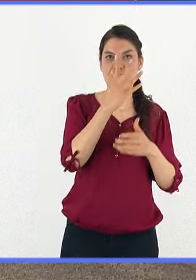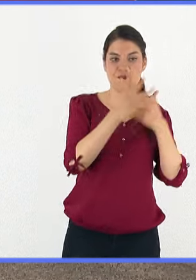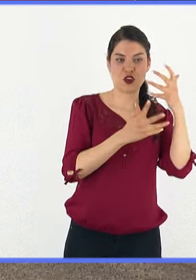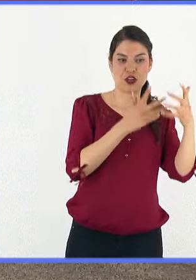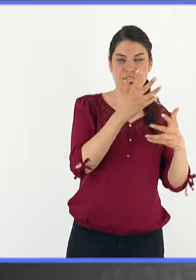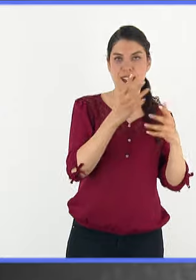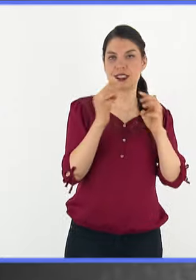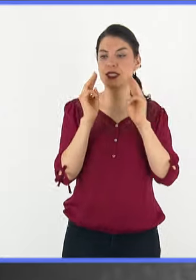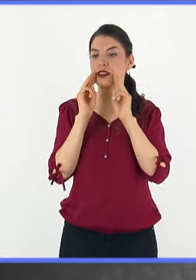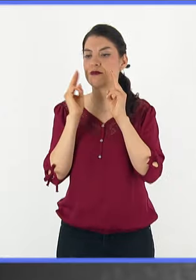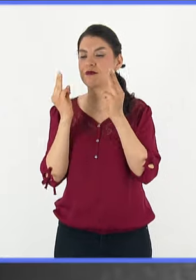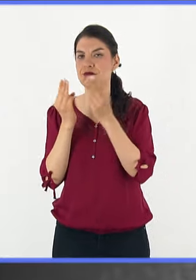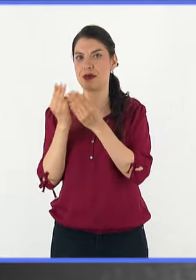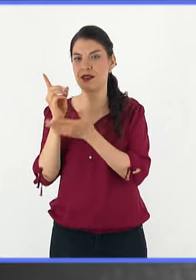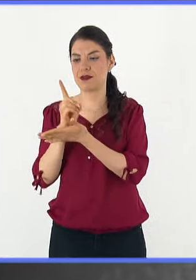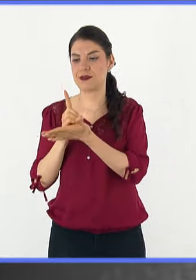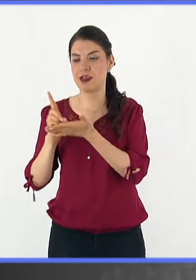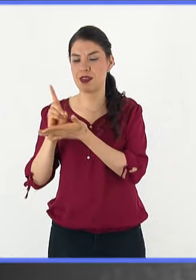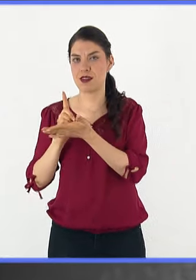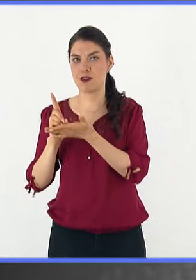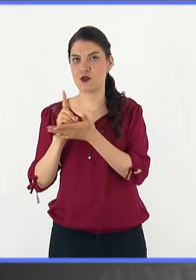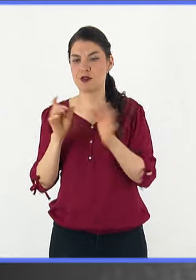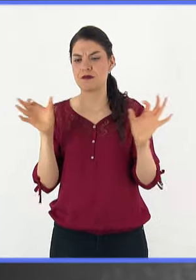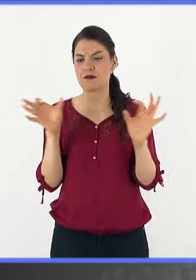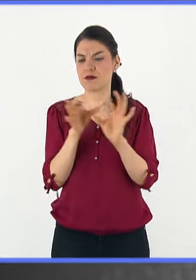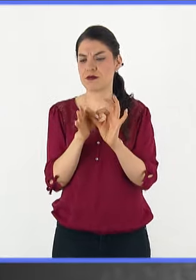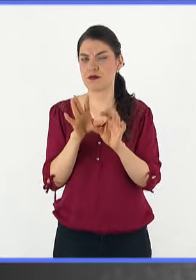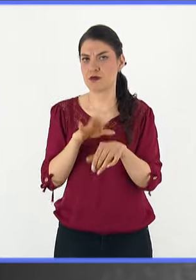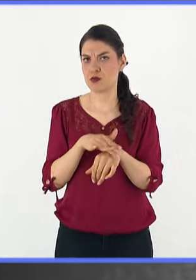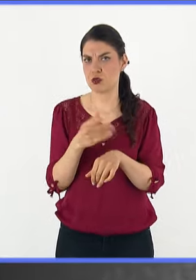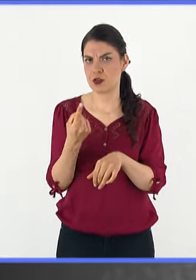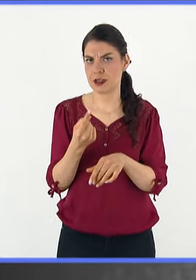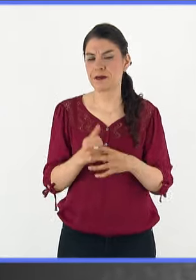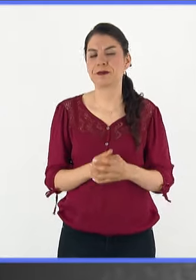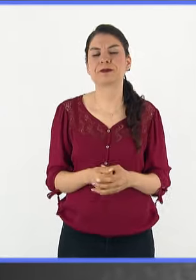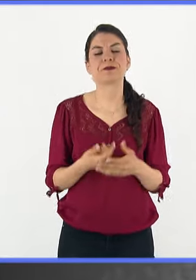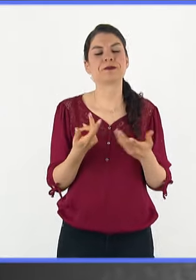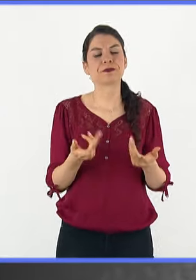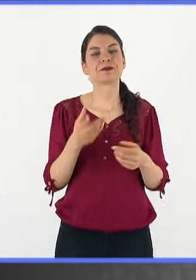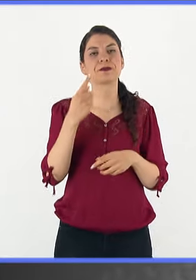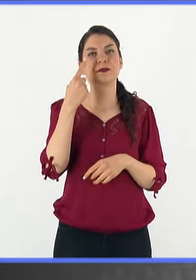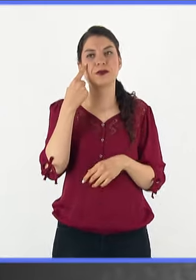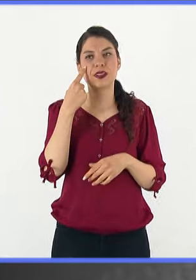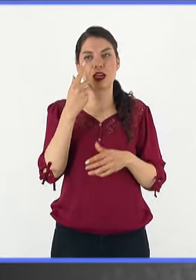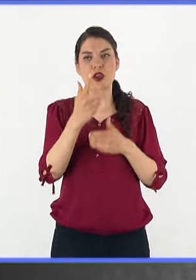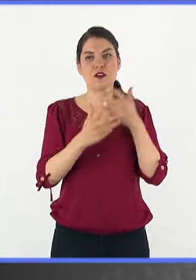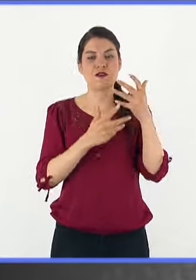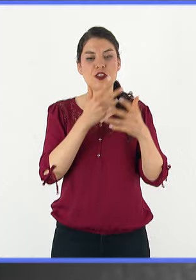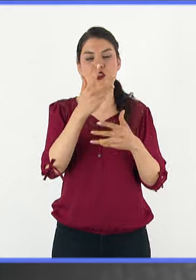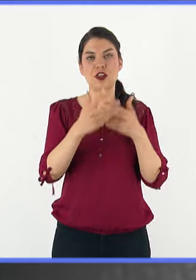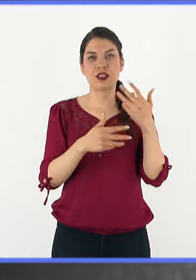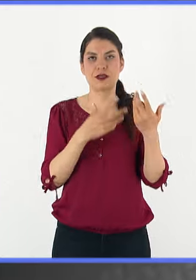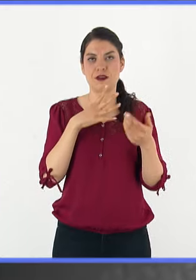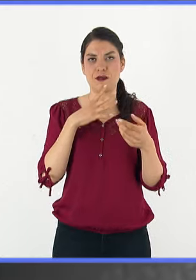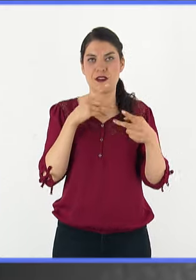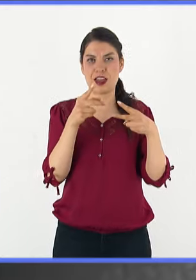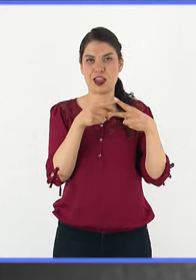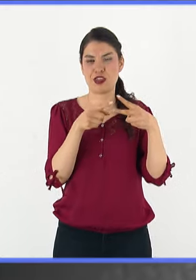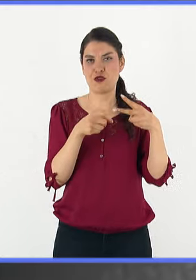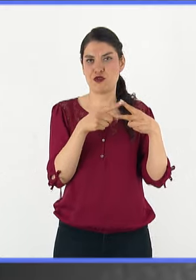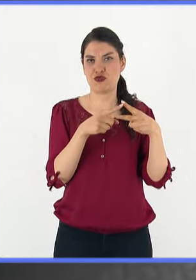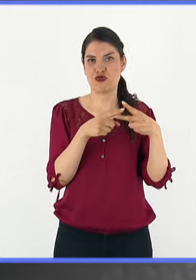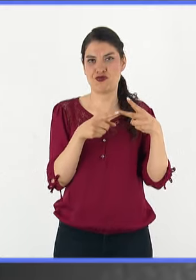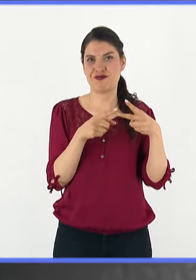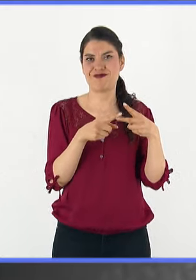narcotráfico porque la la violencia va asociada a dos fenómenos desafortunados que uno es la impunidad y